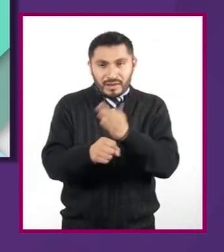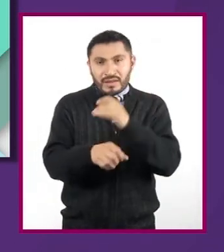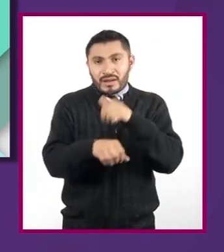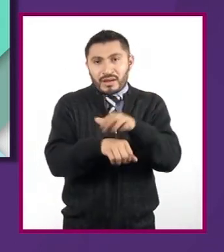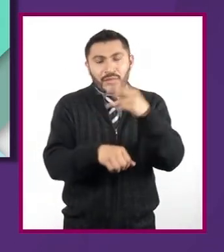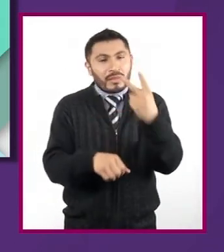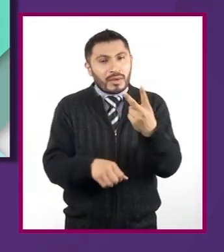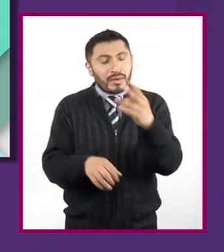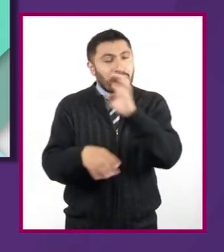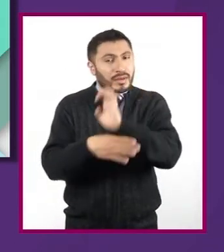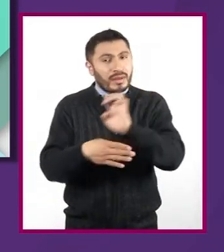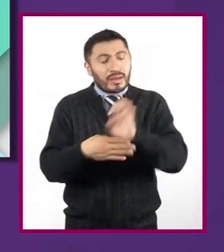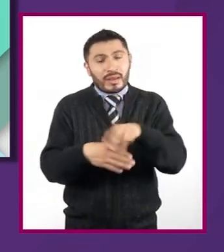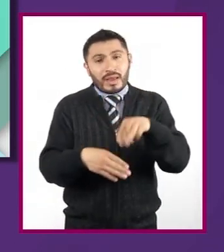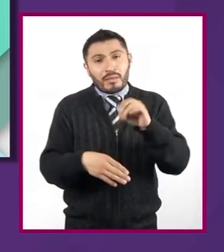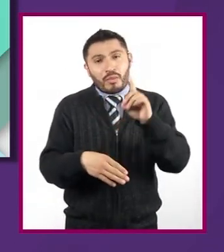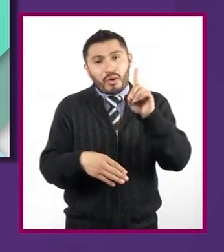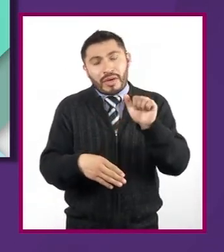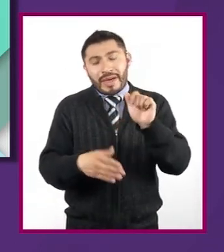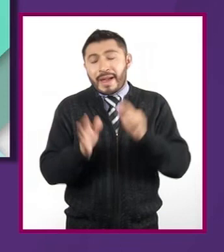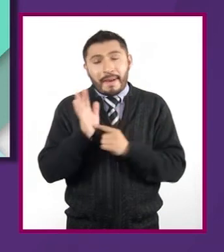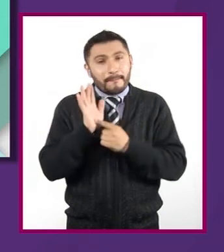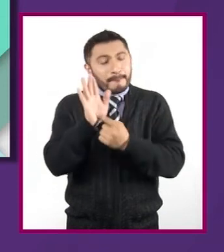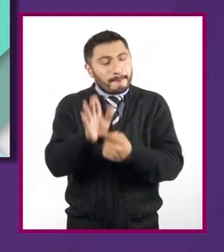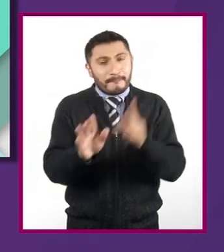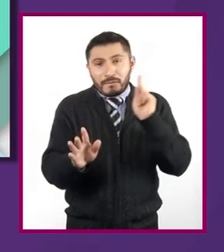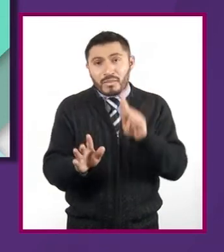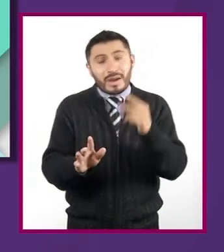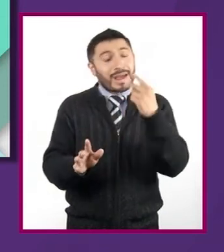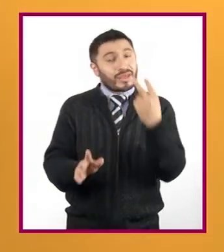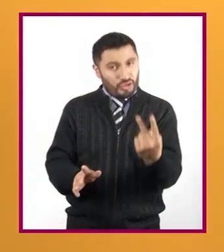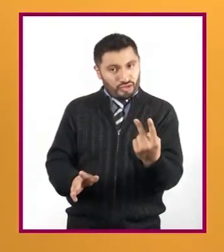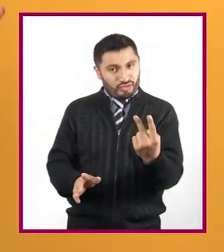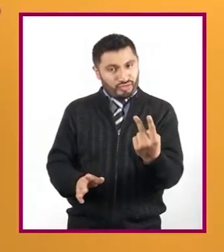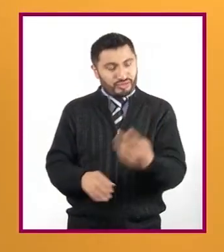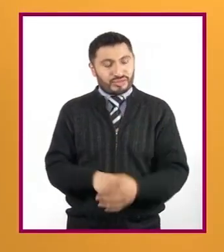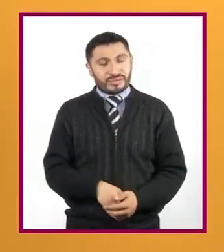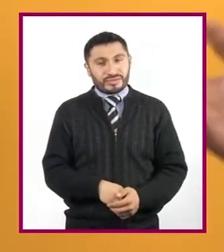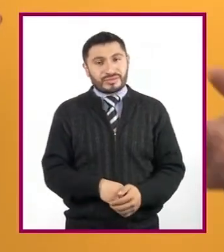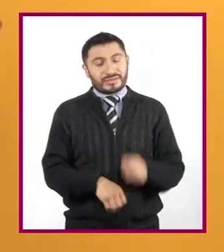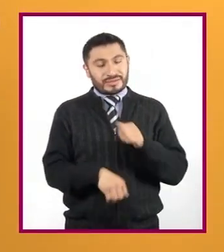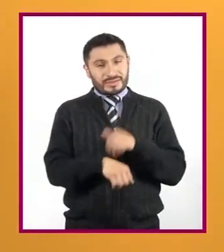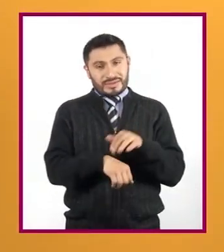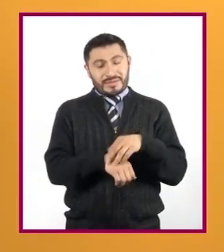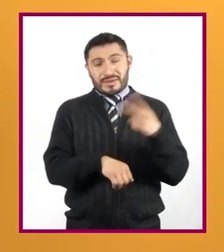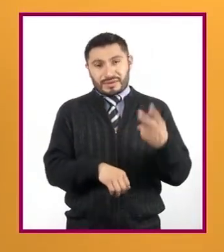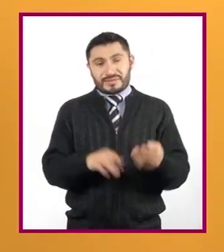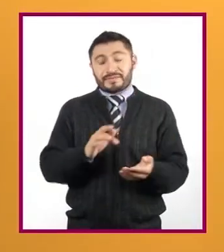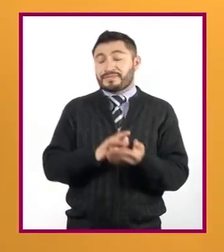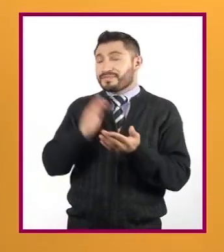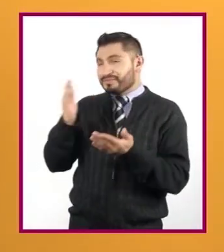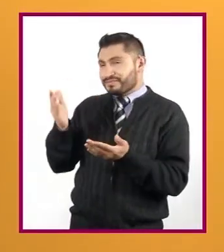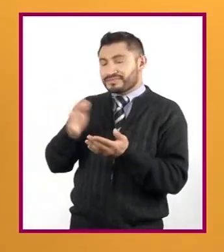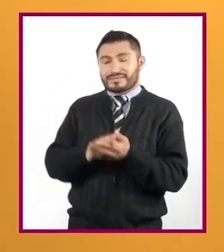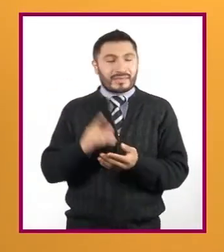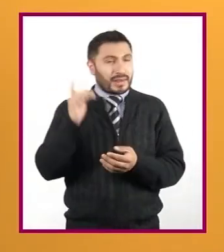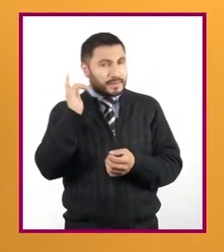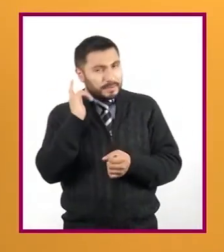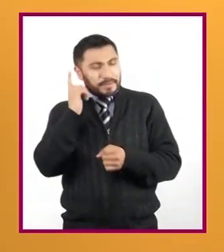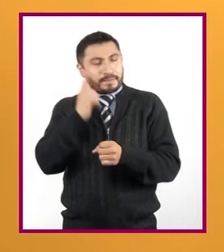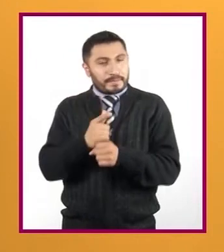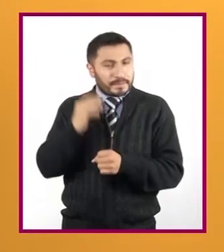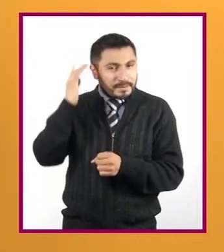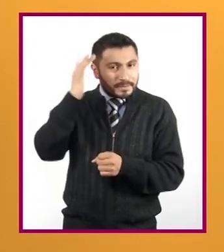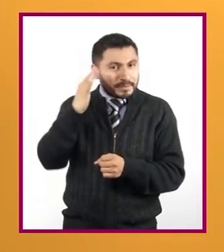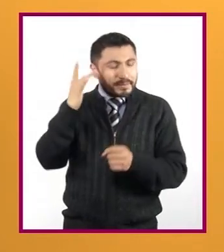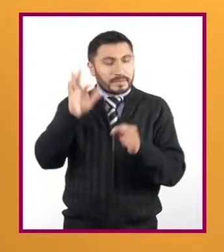tanto, la moda de la muestra pues es 2. Gracias, maestro Luis. Con los cálculos de las